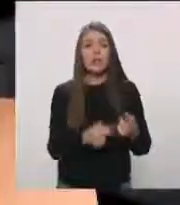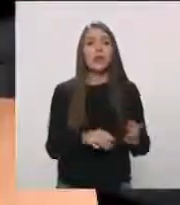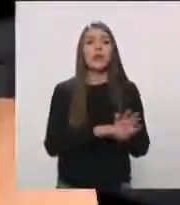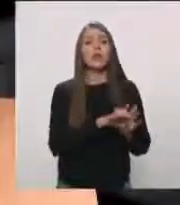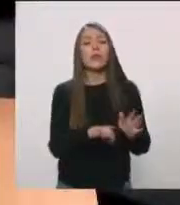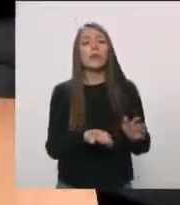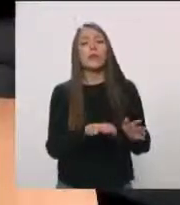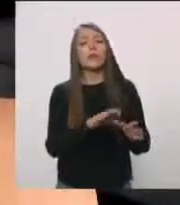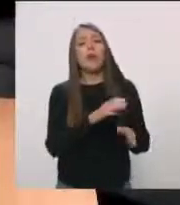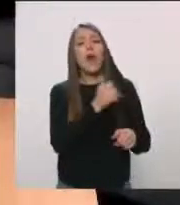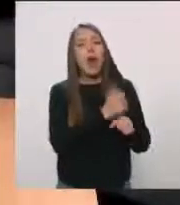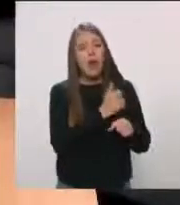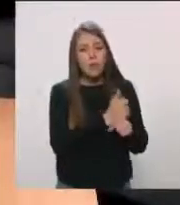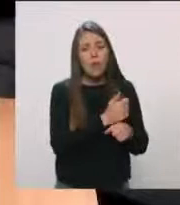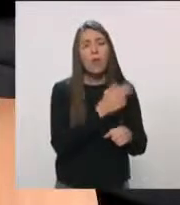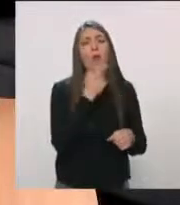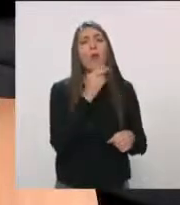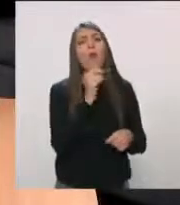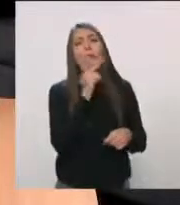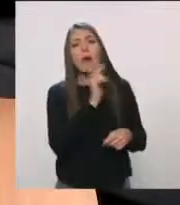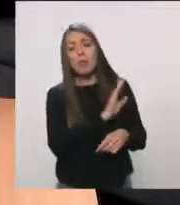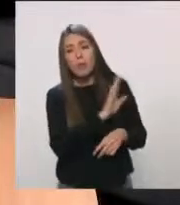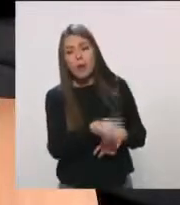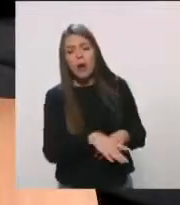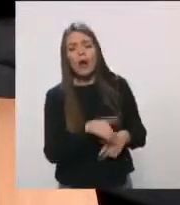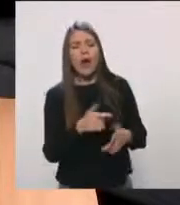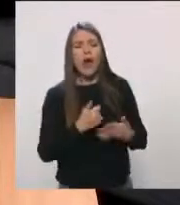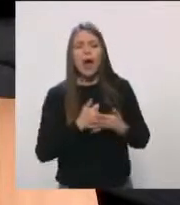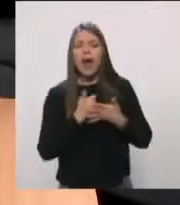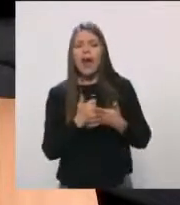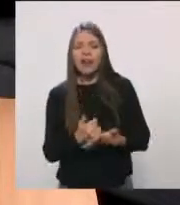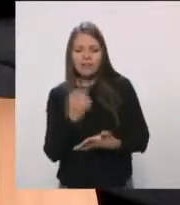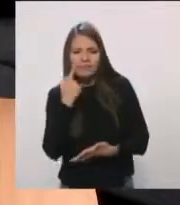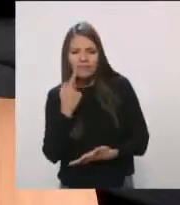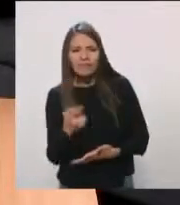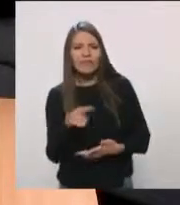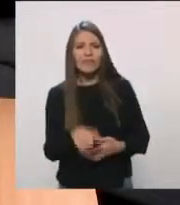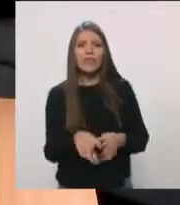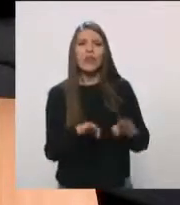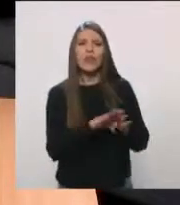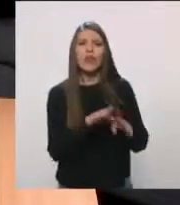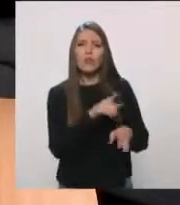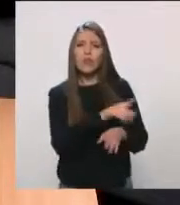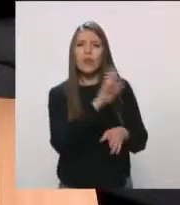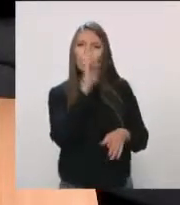o al abuelo, por ejemplo, ayudarlos a crear recuerdos se hace fundamental.